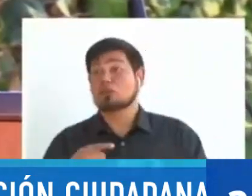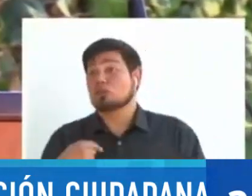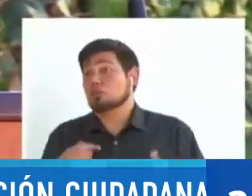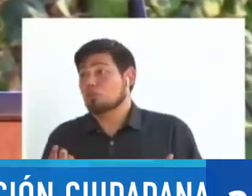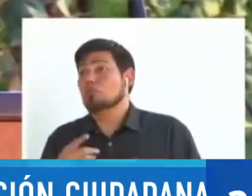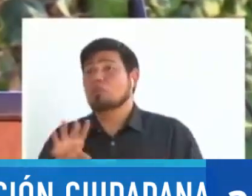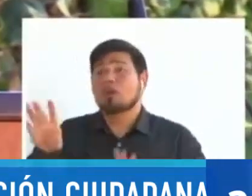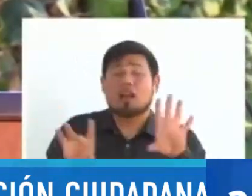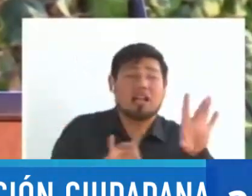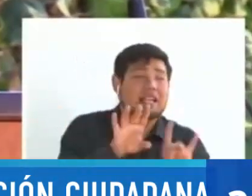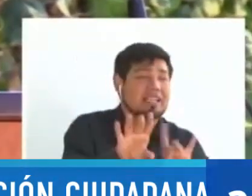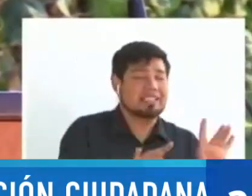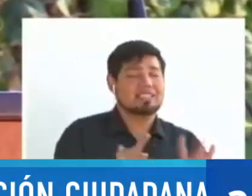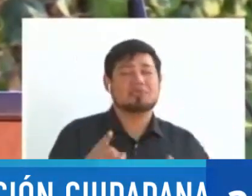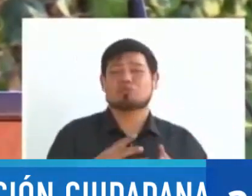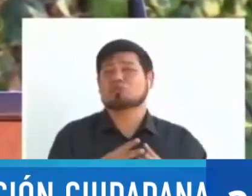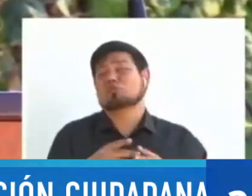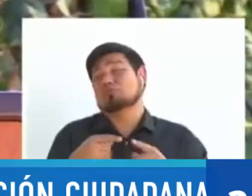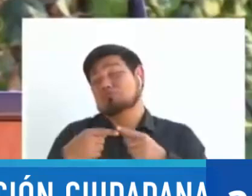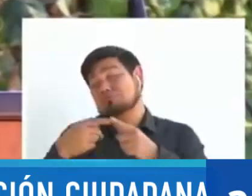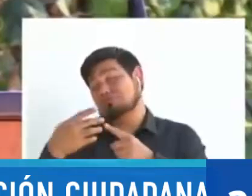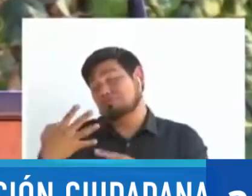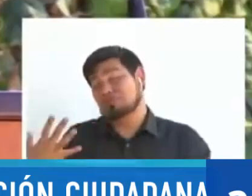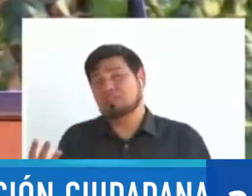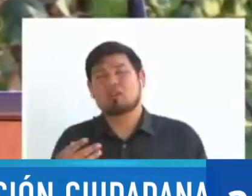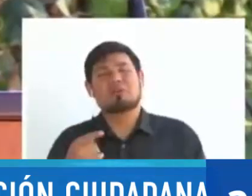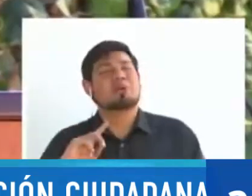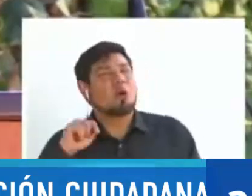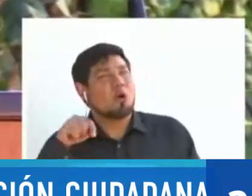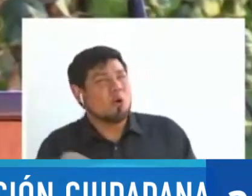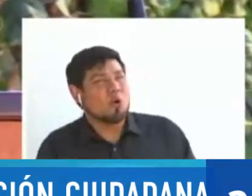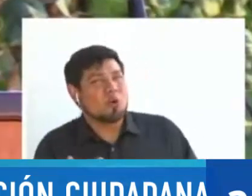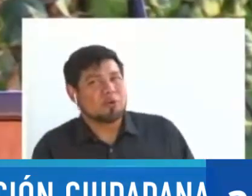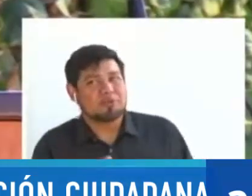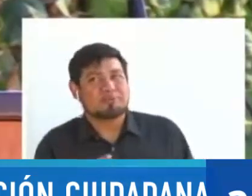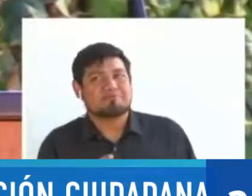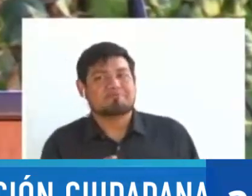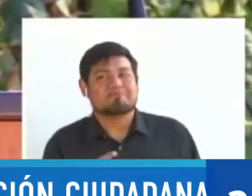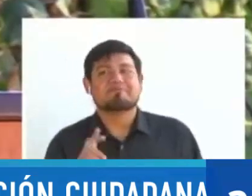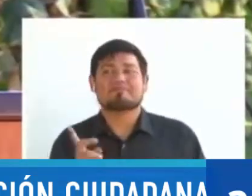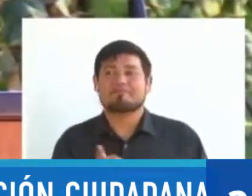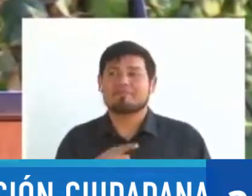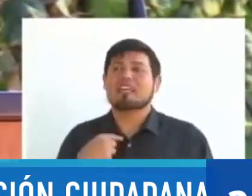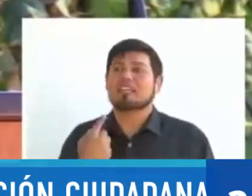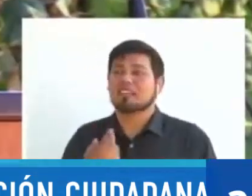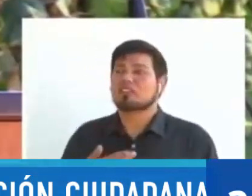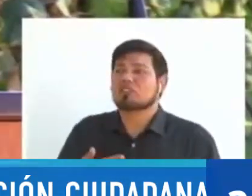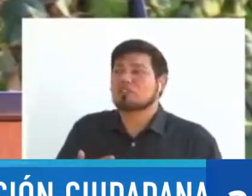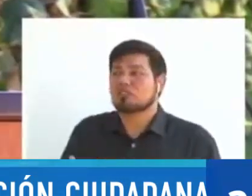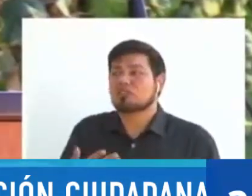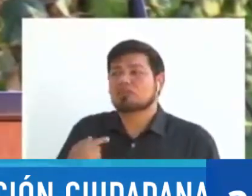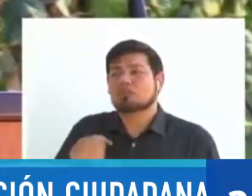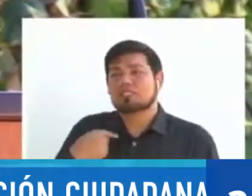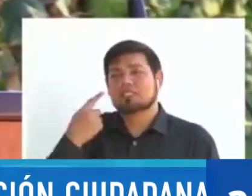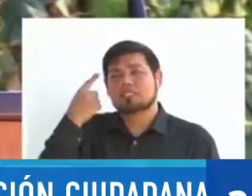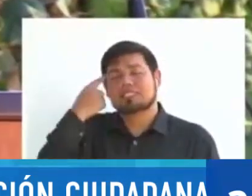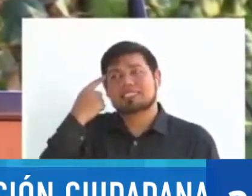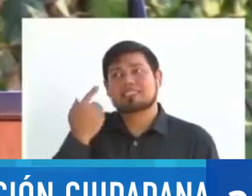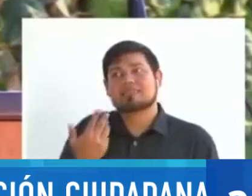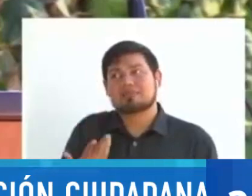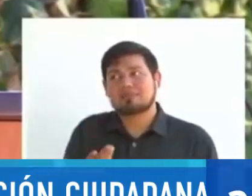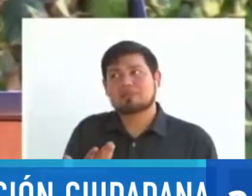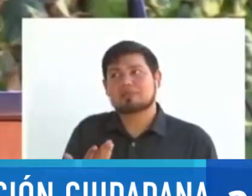podríamos destacar, pero hoy día nos parecía justo, necesario, parte de las deudas que también tiene nuestro territorio con nuestra